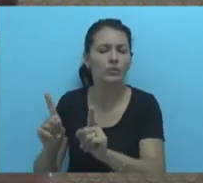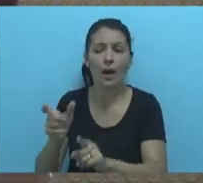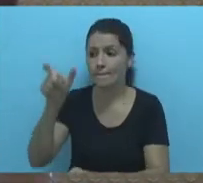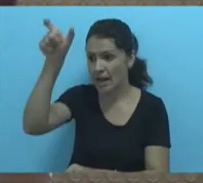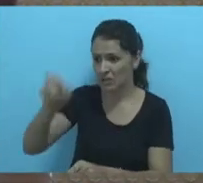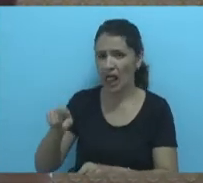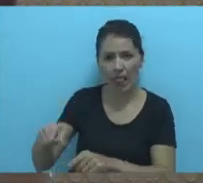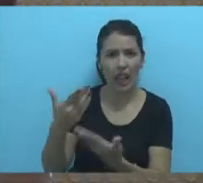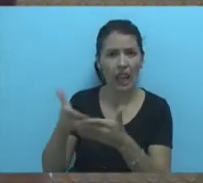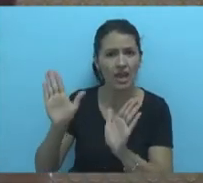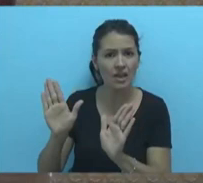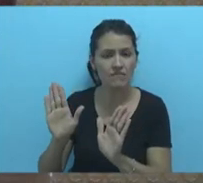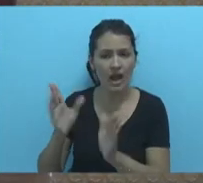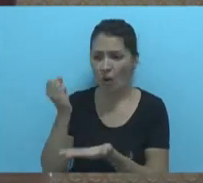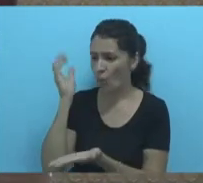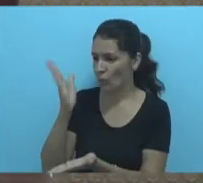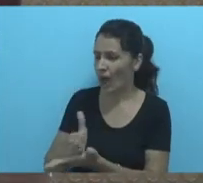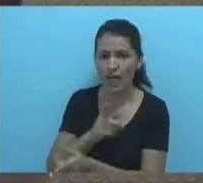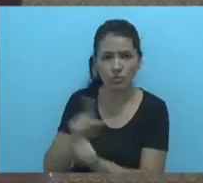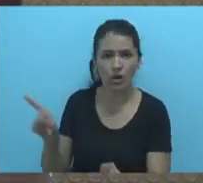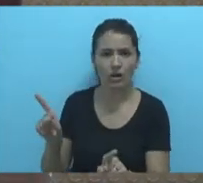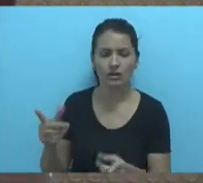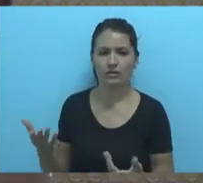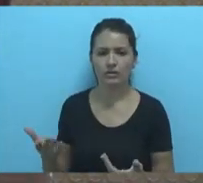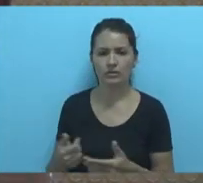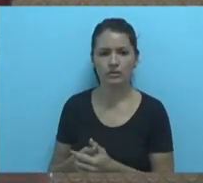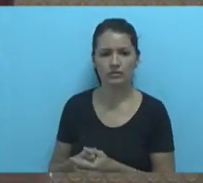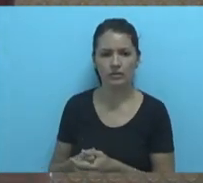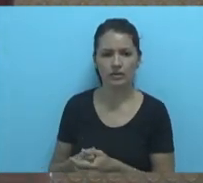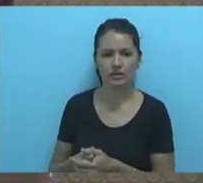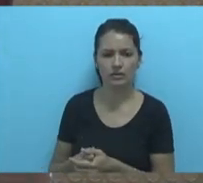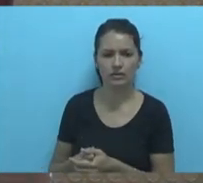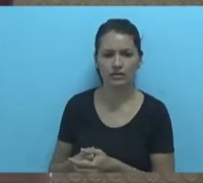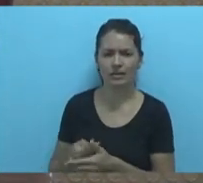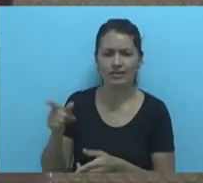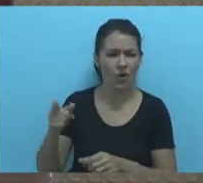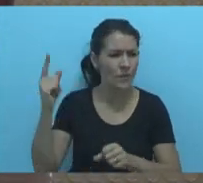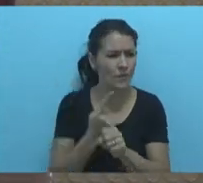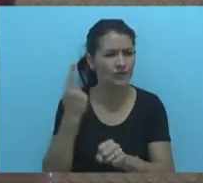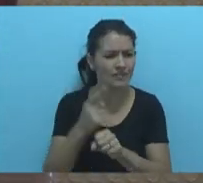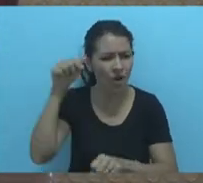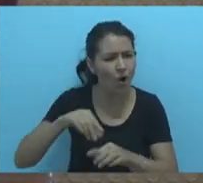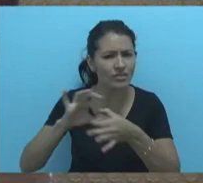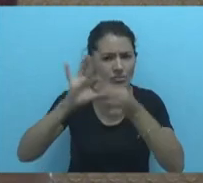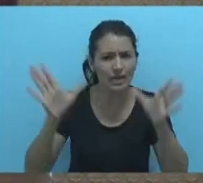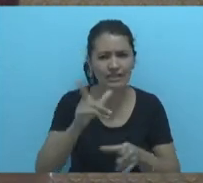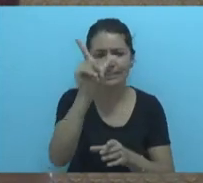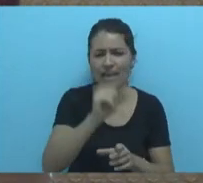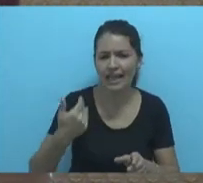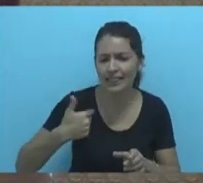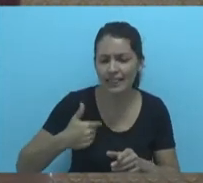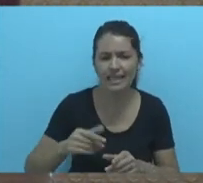Trasferri tiene que tener inmunidad procesal. Y ese es un privilegio inadmisible hoy en la democracia argentina, porque en